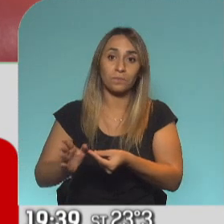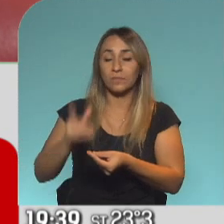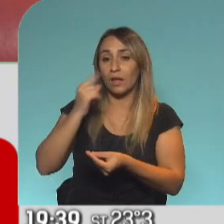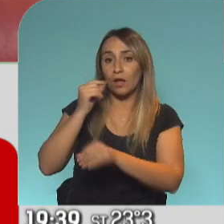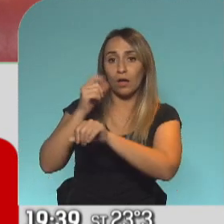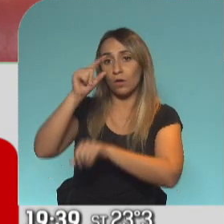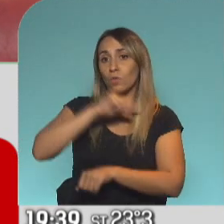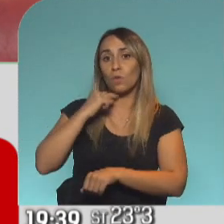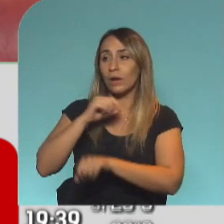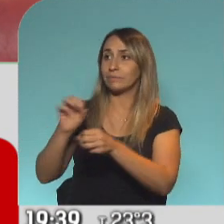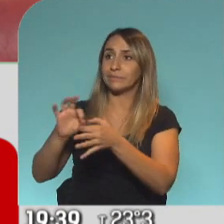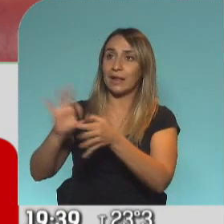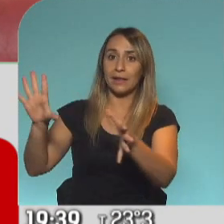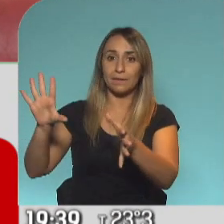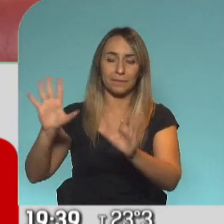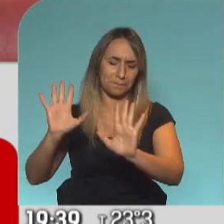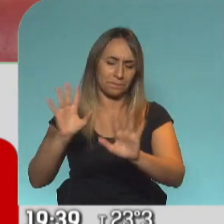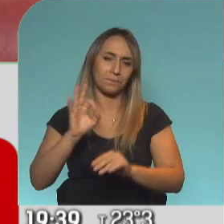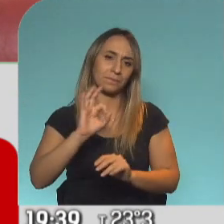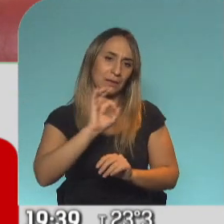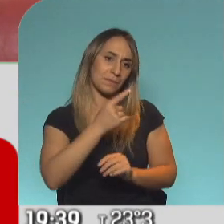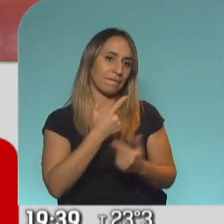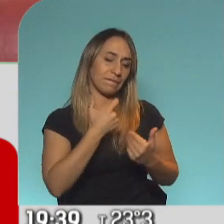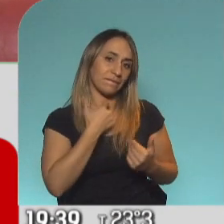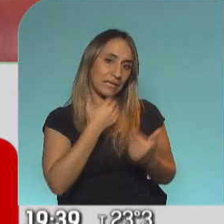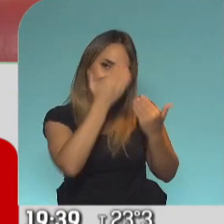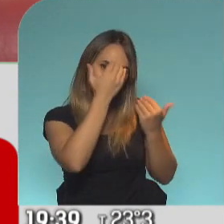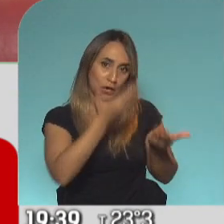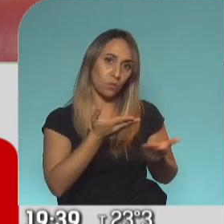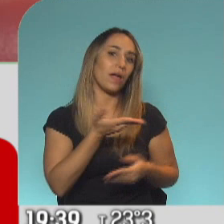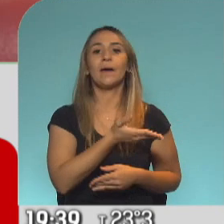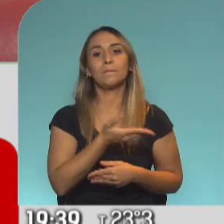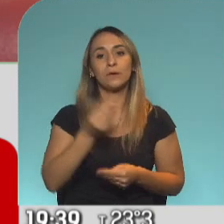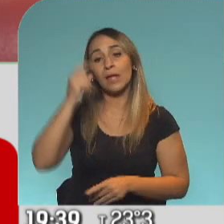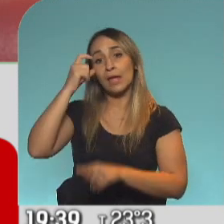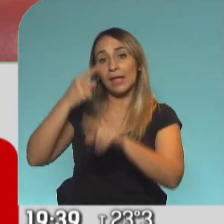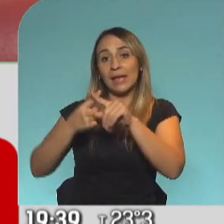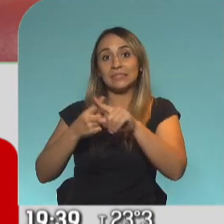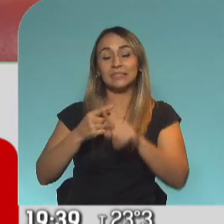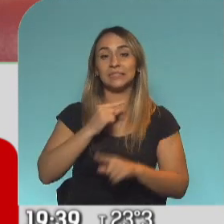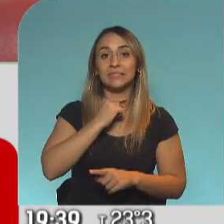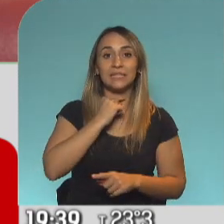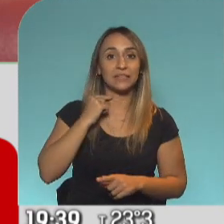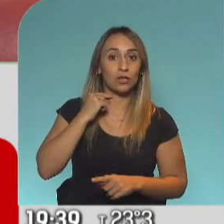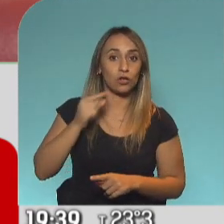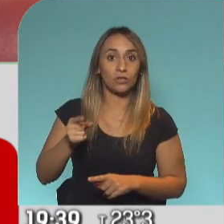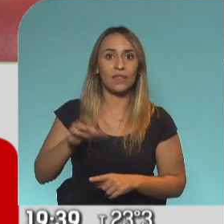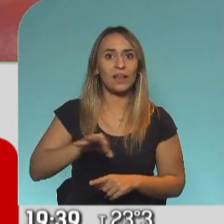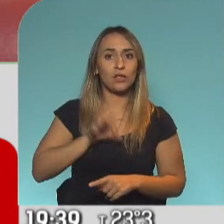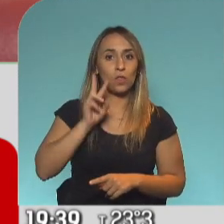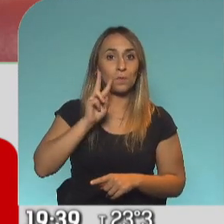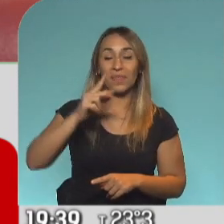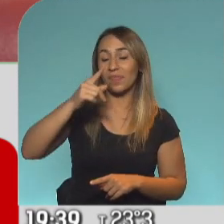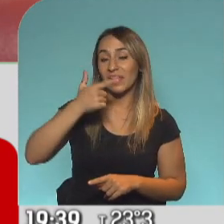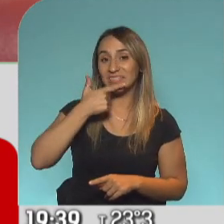y, bueno, me imagino el dolor porque este ex sacerdote, desde el 2017 que estaba en la